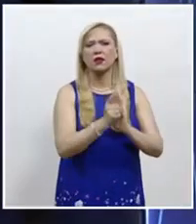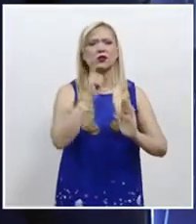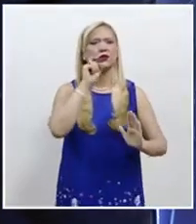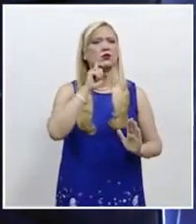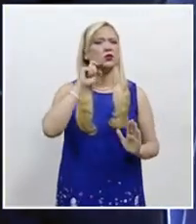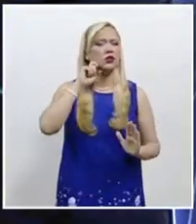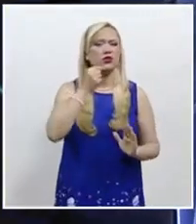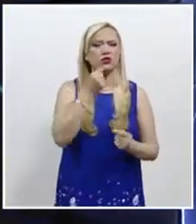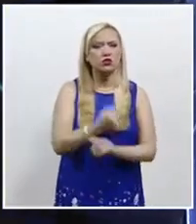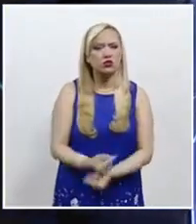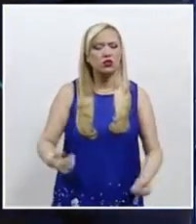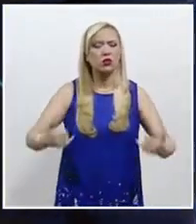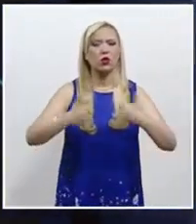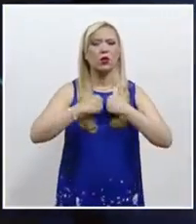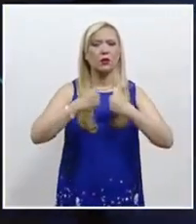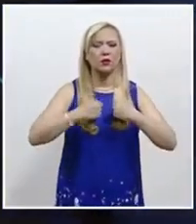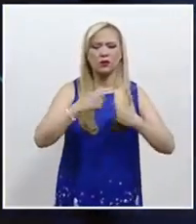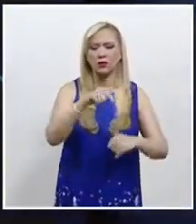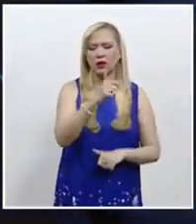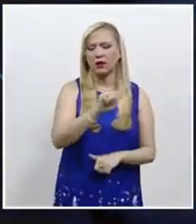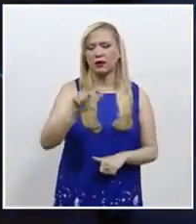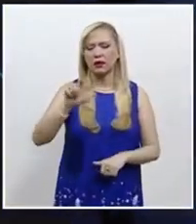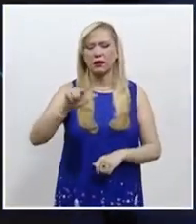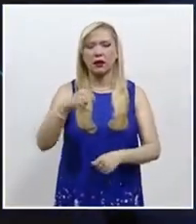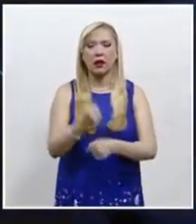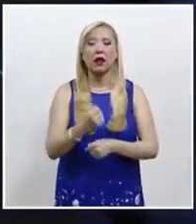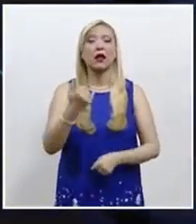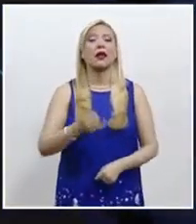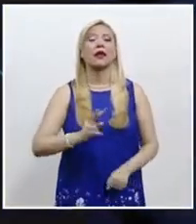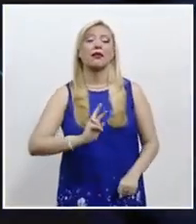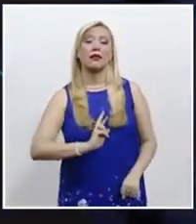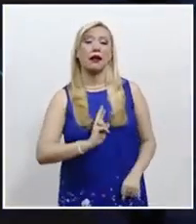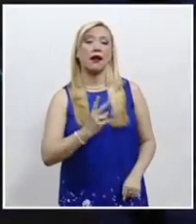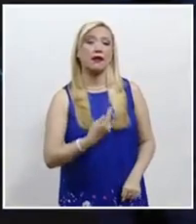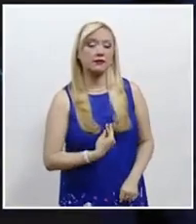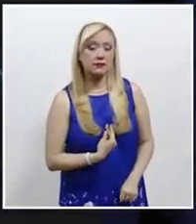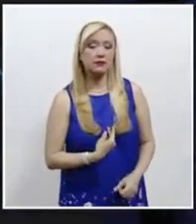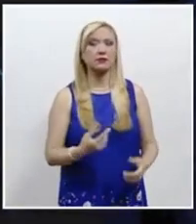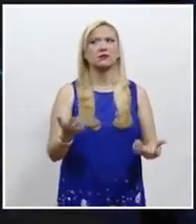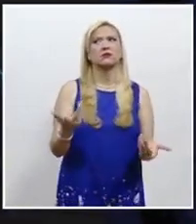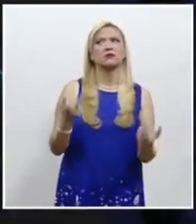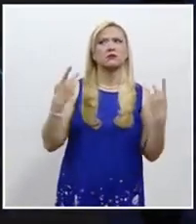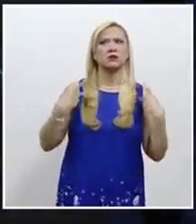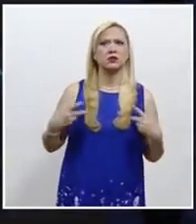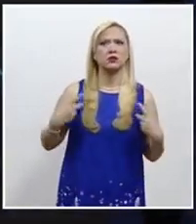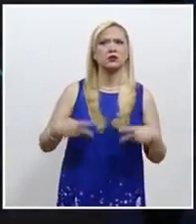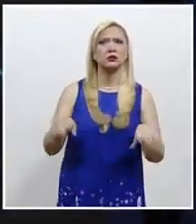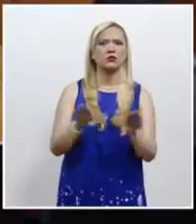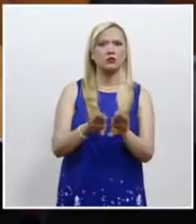adolescentes, así como casos que involucran a personas trans. Mario López con la información.